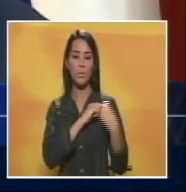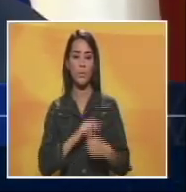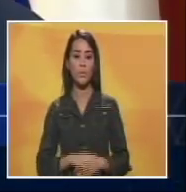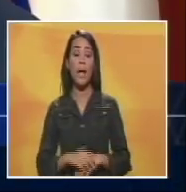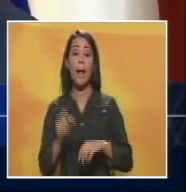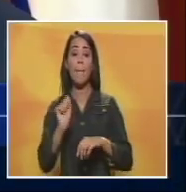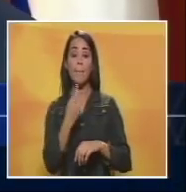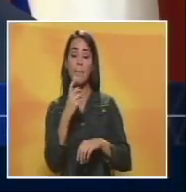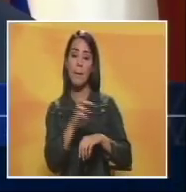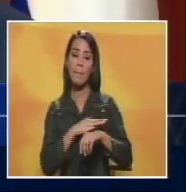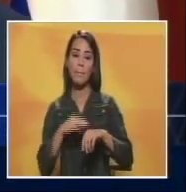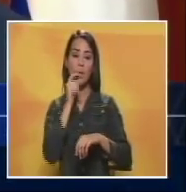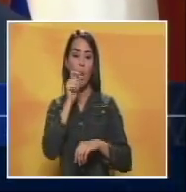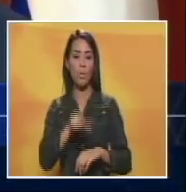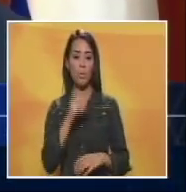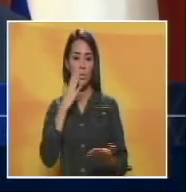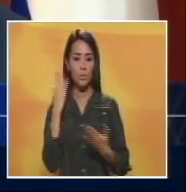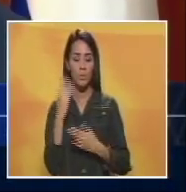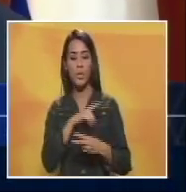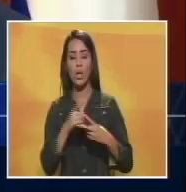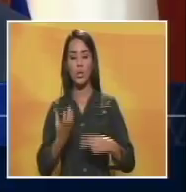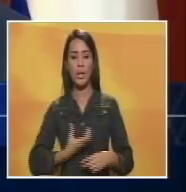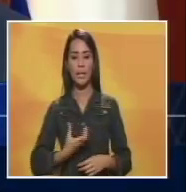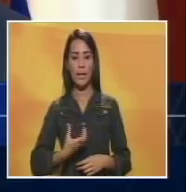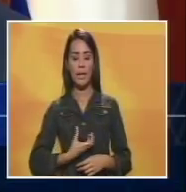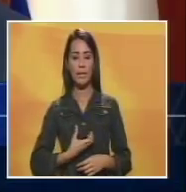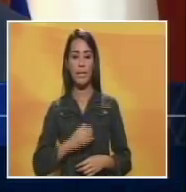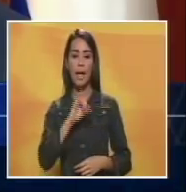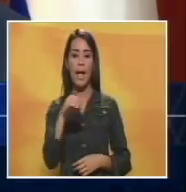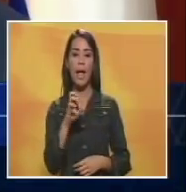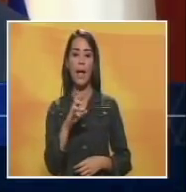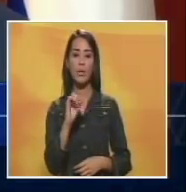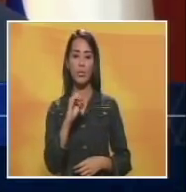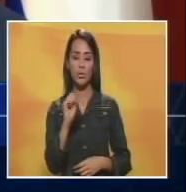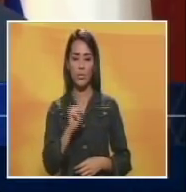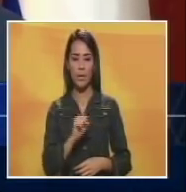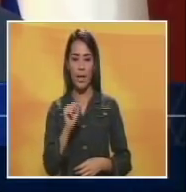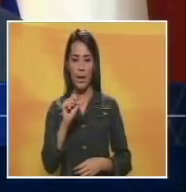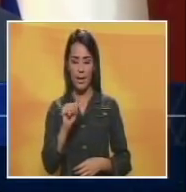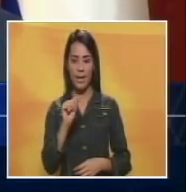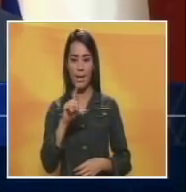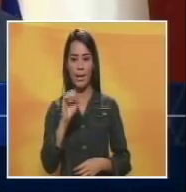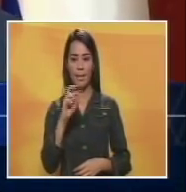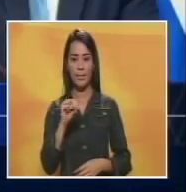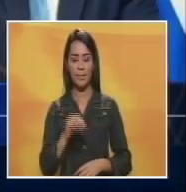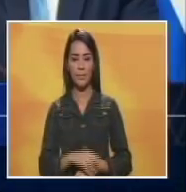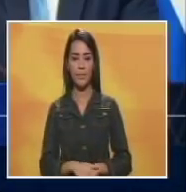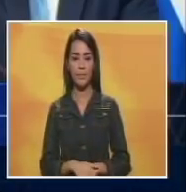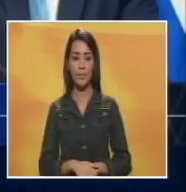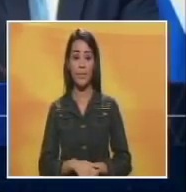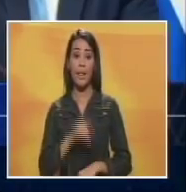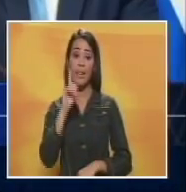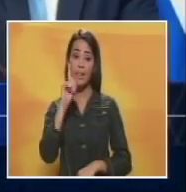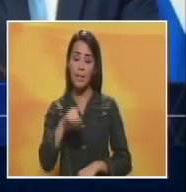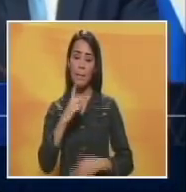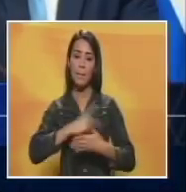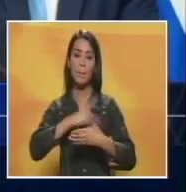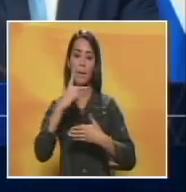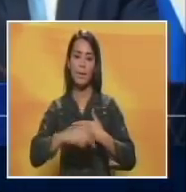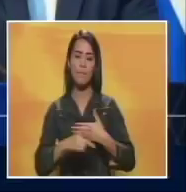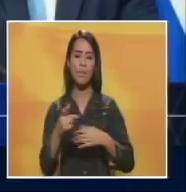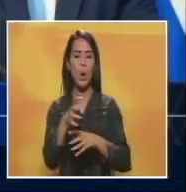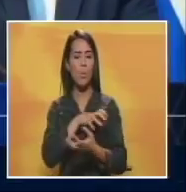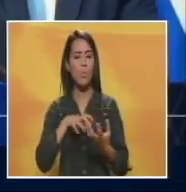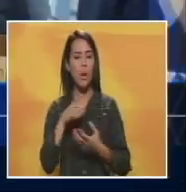primer ministro Benjamin Netanyahu y el alcalde de Jerusalén, Nir Barkat. La red también habría planeado ataques